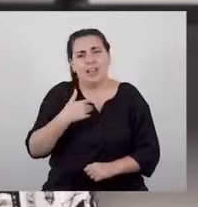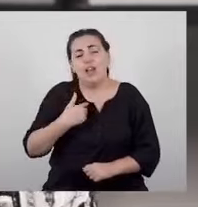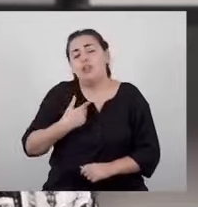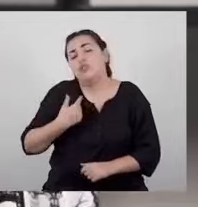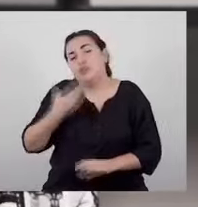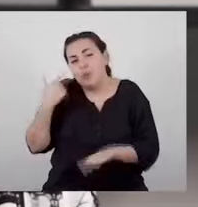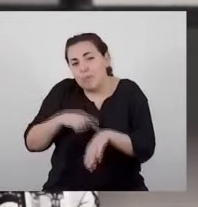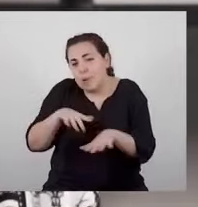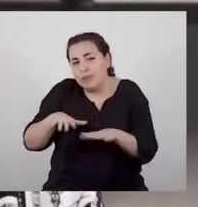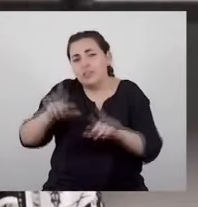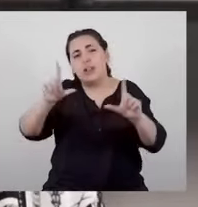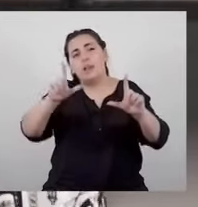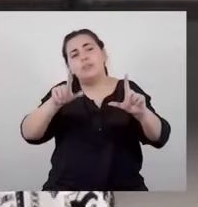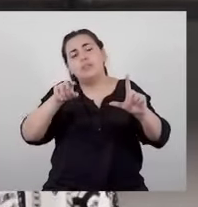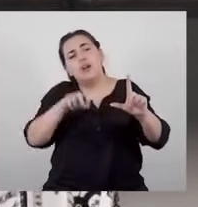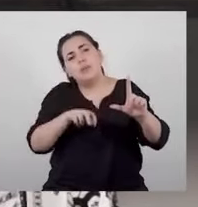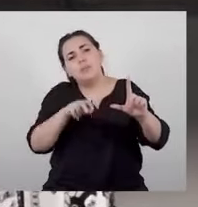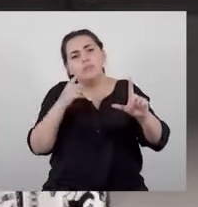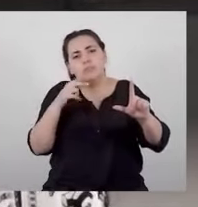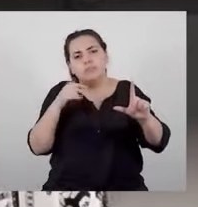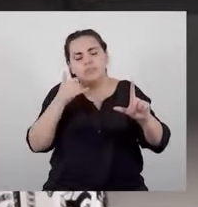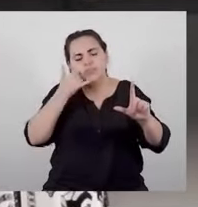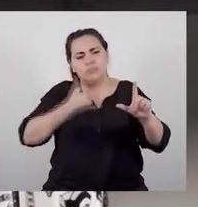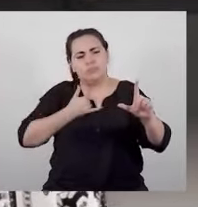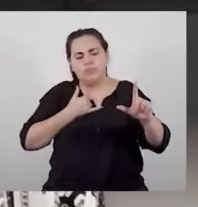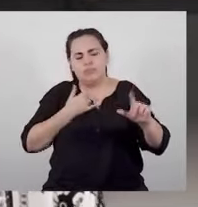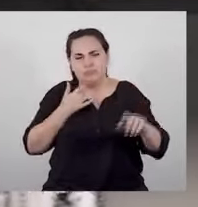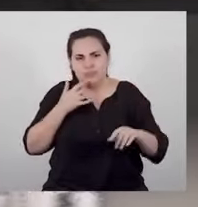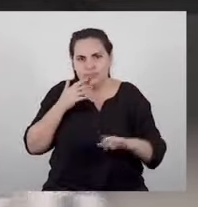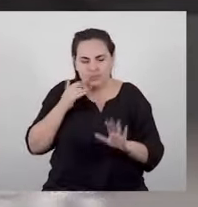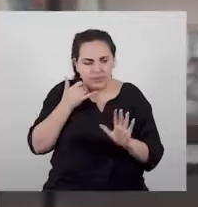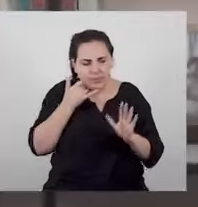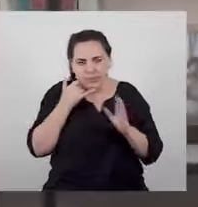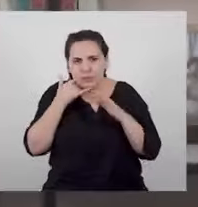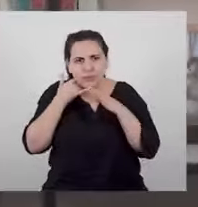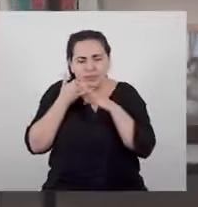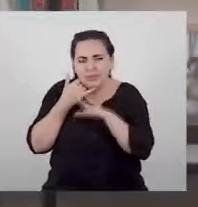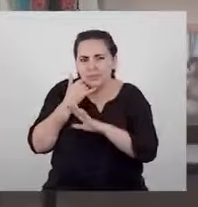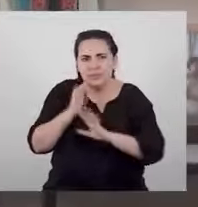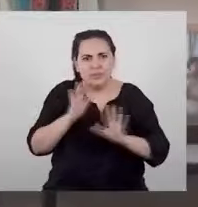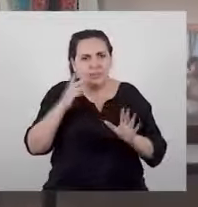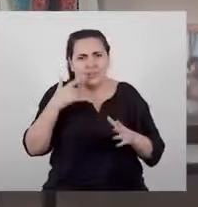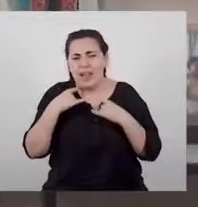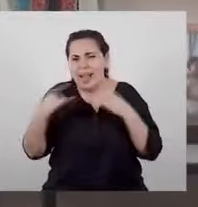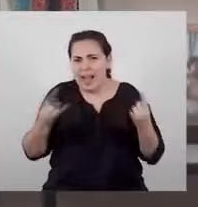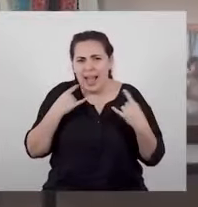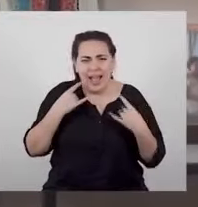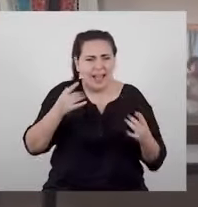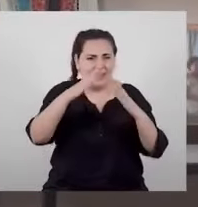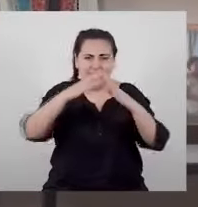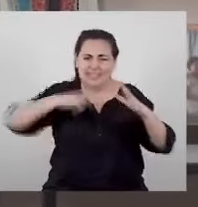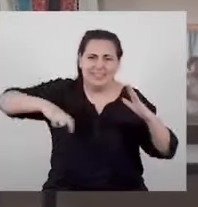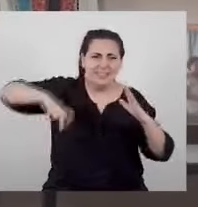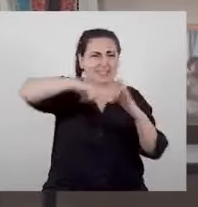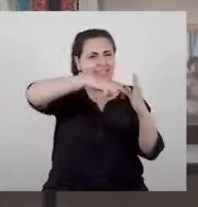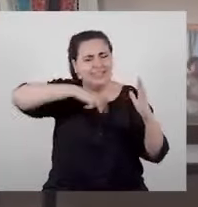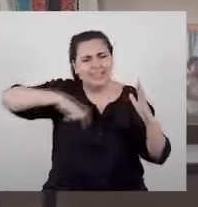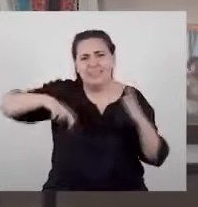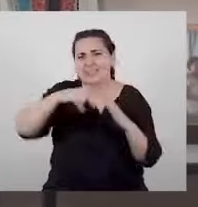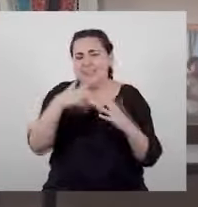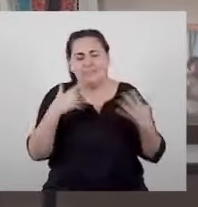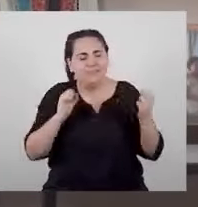televisión me levanté no podía entender nada de lo que había pasado recuerdo que grité empecé a correr por toda la casa daba vueltas giraba